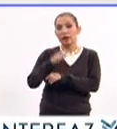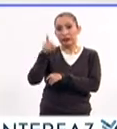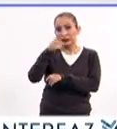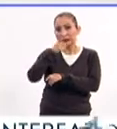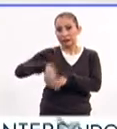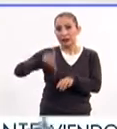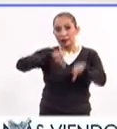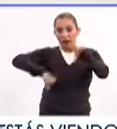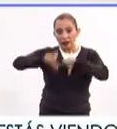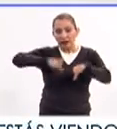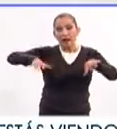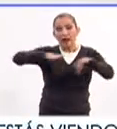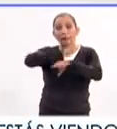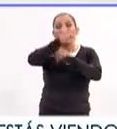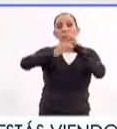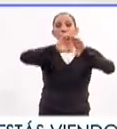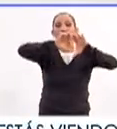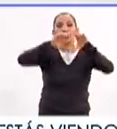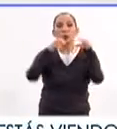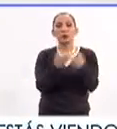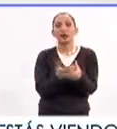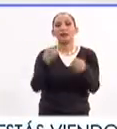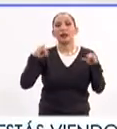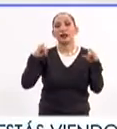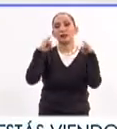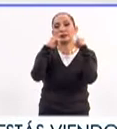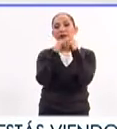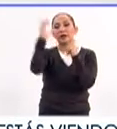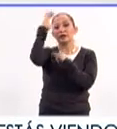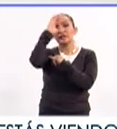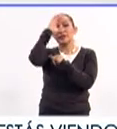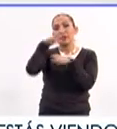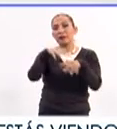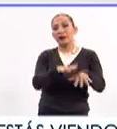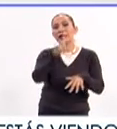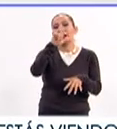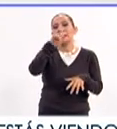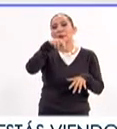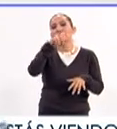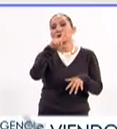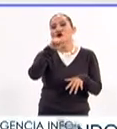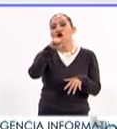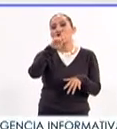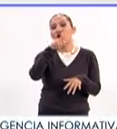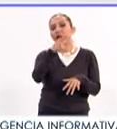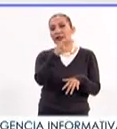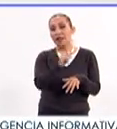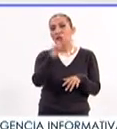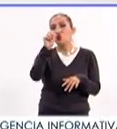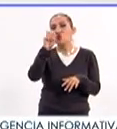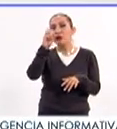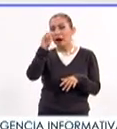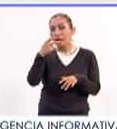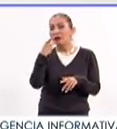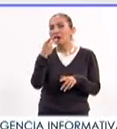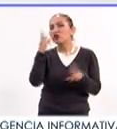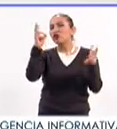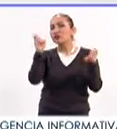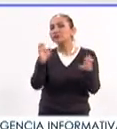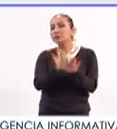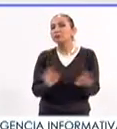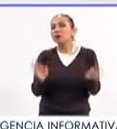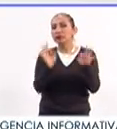él dijo, el Laboratorio de Cambio Global del Instituto de Ciencias del Mar y Limnología de la UNAM. Y estamos platicando sobre